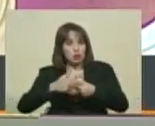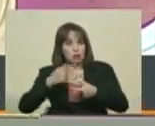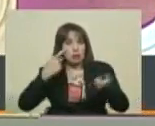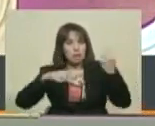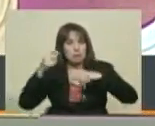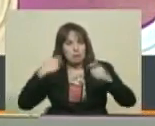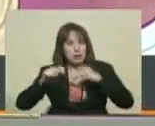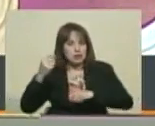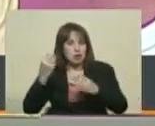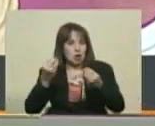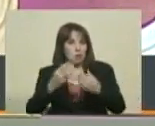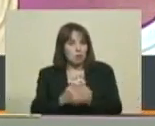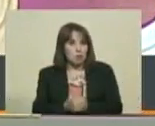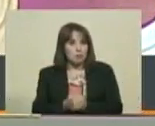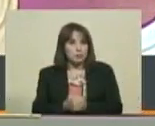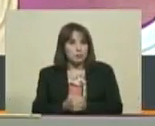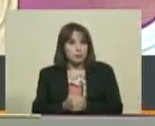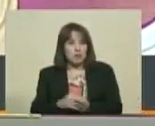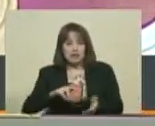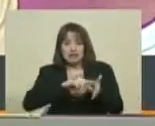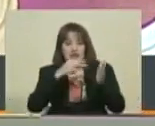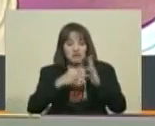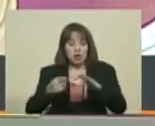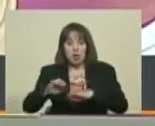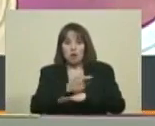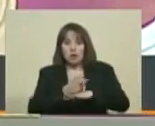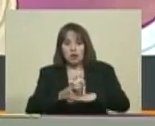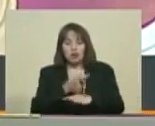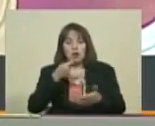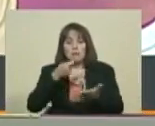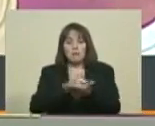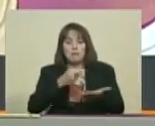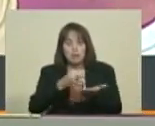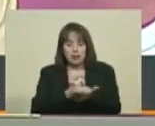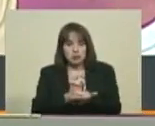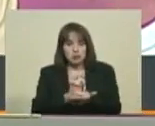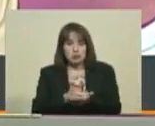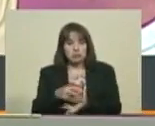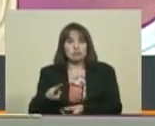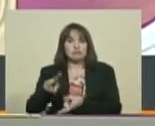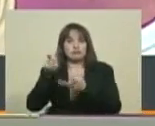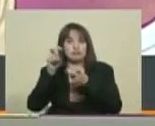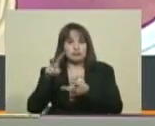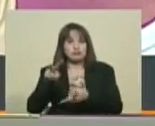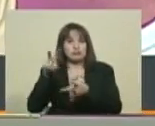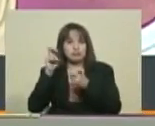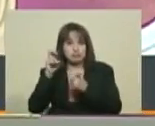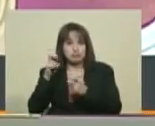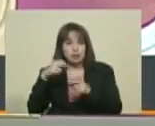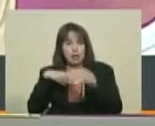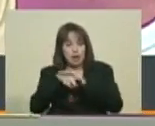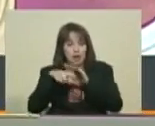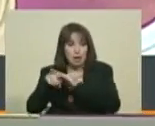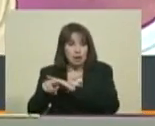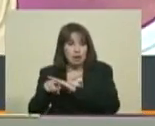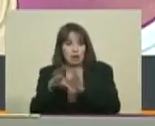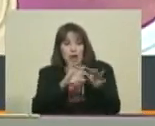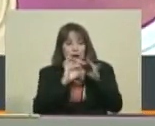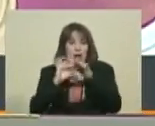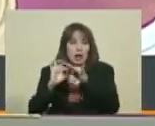y el concepto de gobernabilidad del mercado y el precio que va implícito en esta